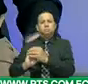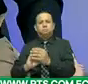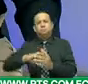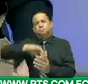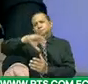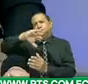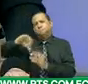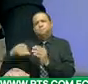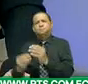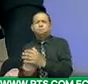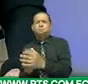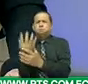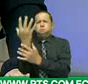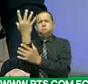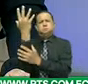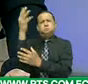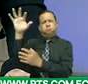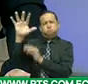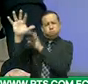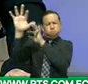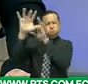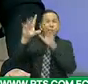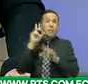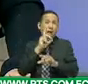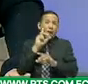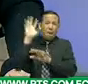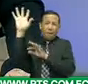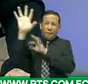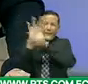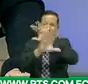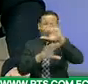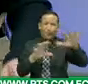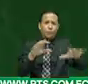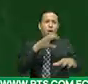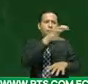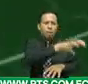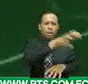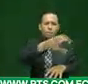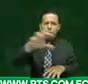han alcanzado a los 10 cantones de esa provincia. Escuchemos.